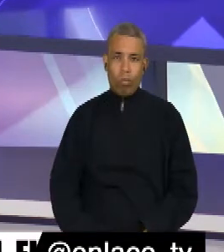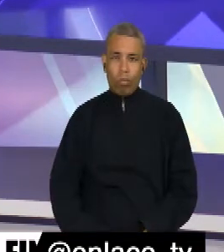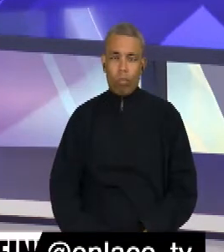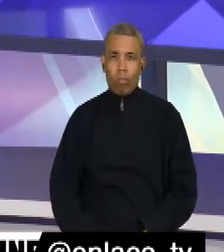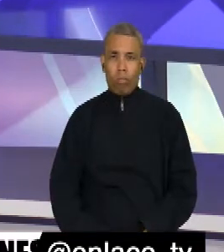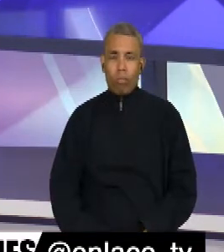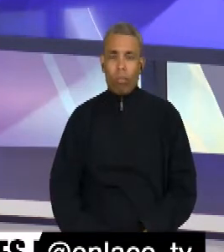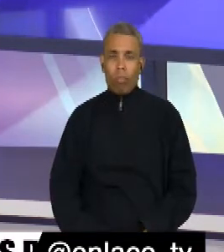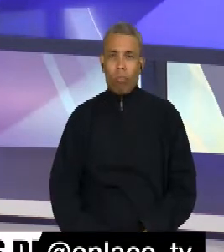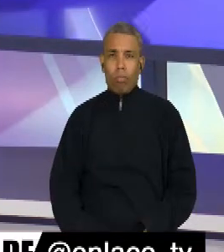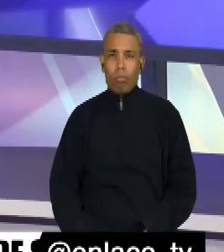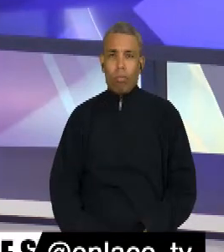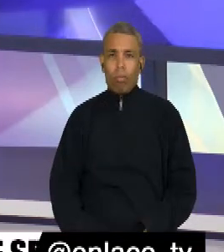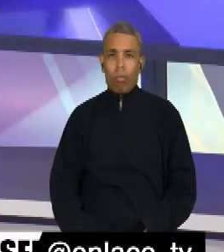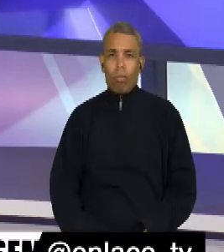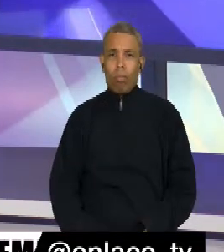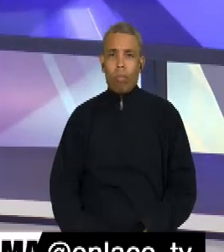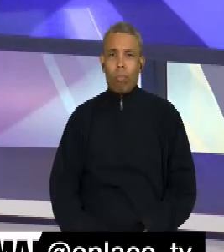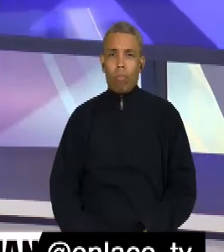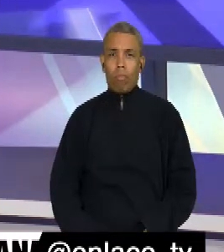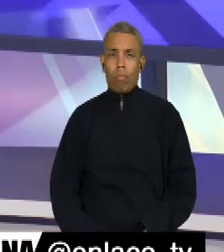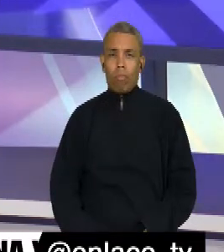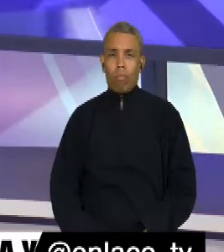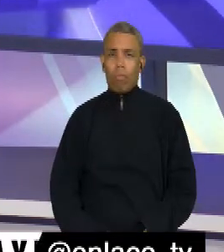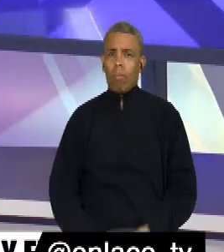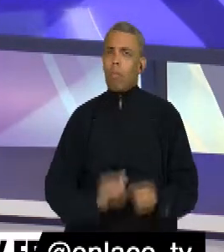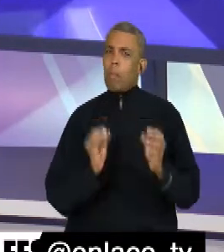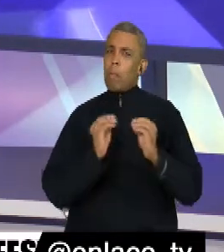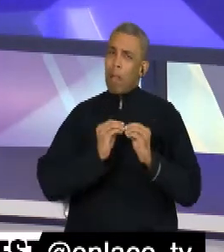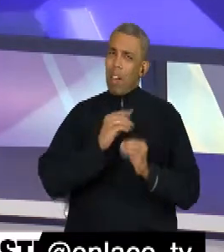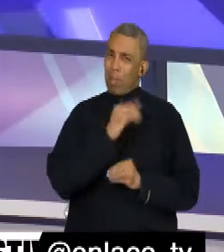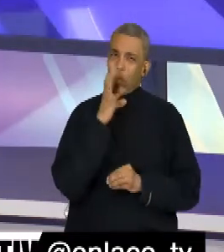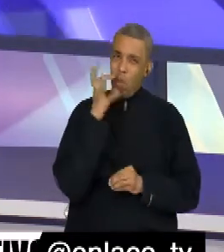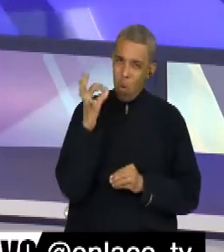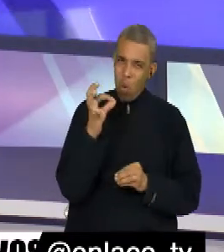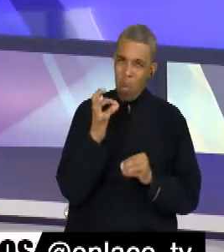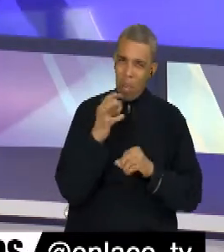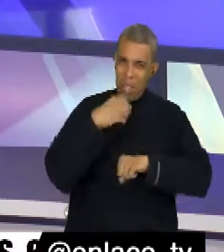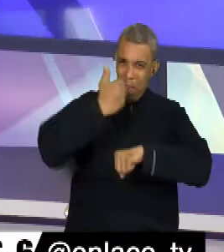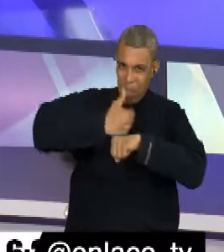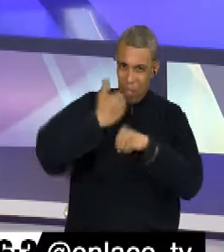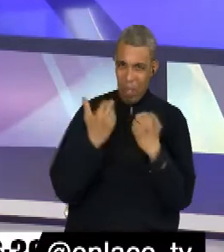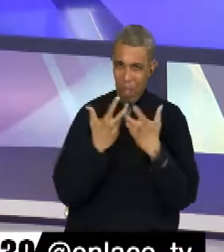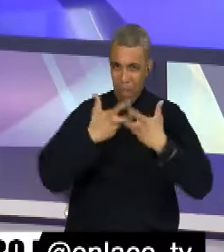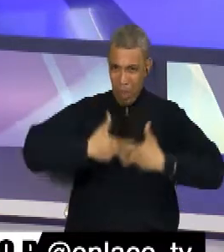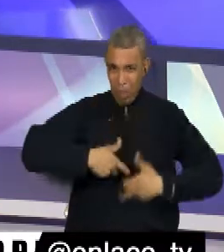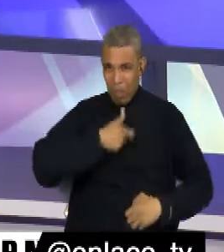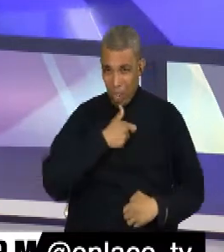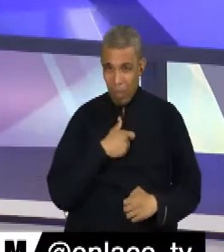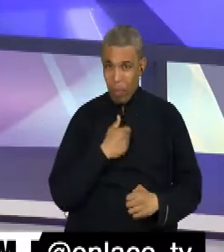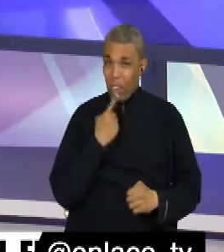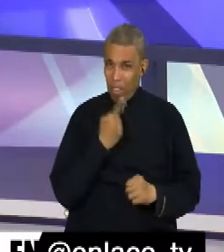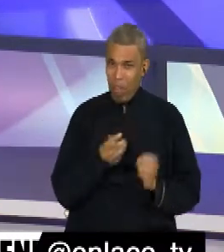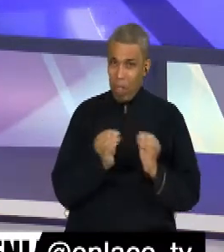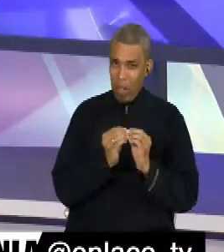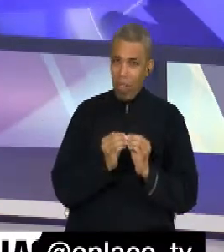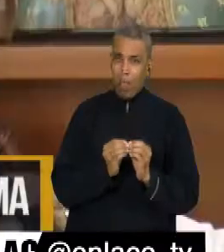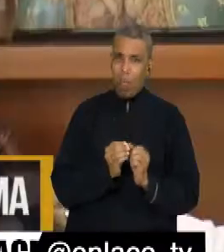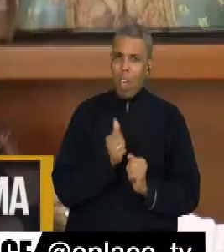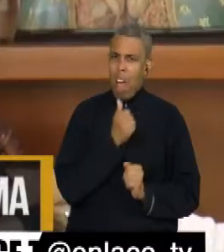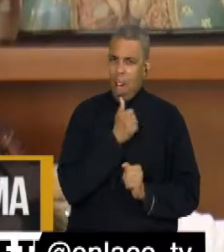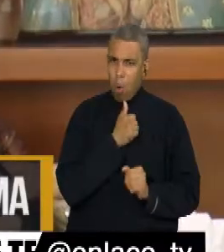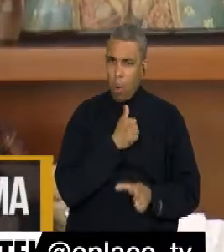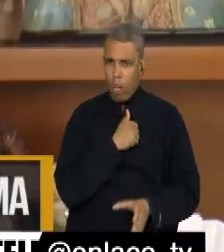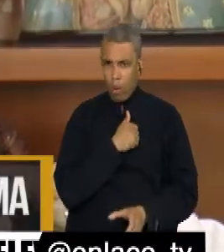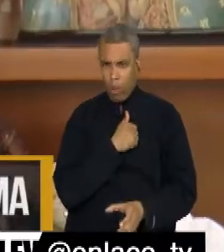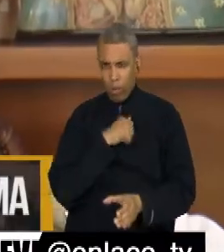También el gerente de la empresa Aguas de Barranca Bermeja habló para Enlace Noticias sobre la calidad del agua que se consume en la ciudad. Aquí hay que ser muy